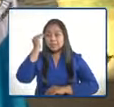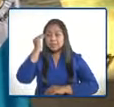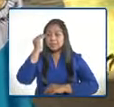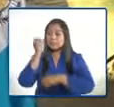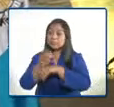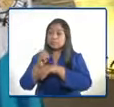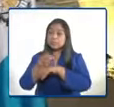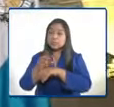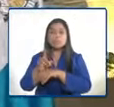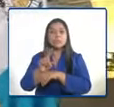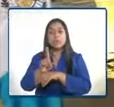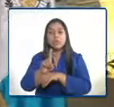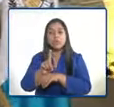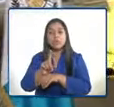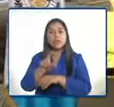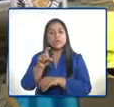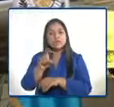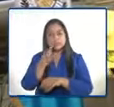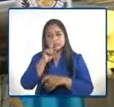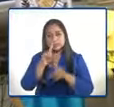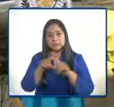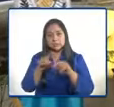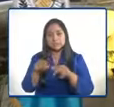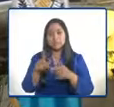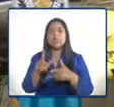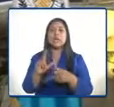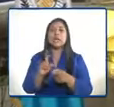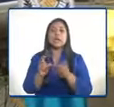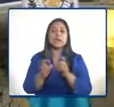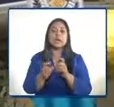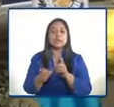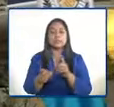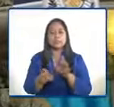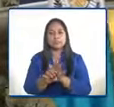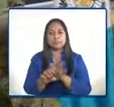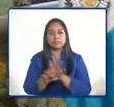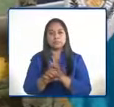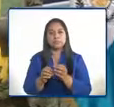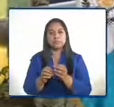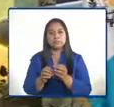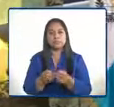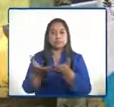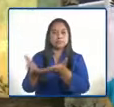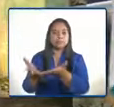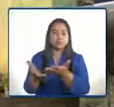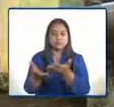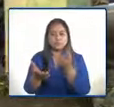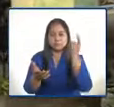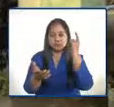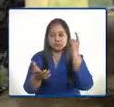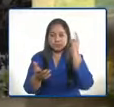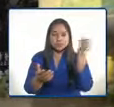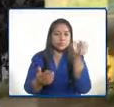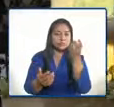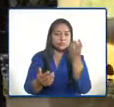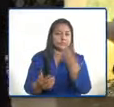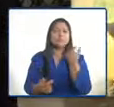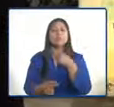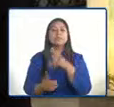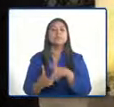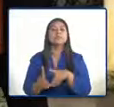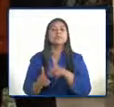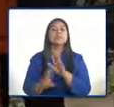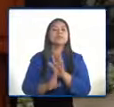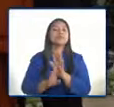que emigrar a programas que permitan generar esas capacidades para desarrollar sus funciones o